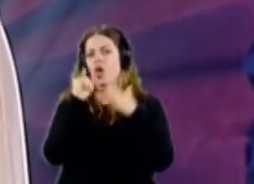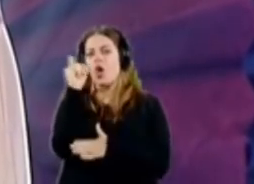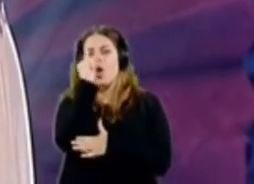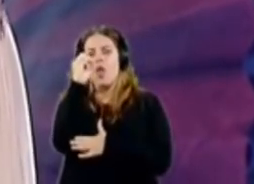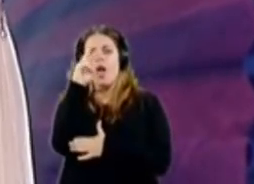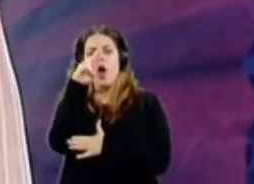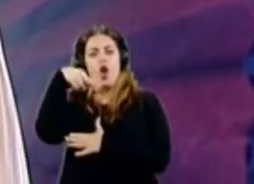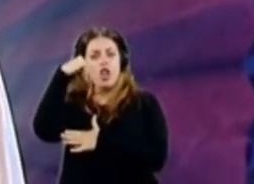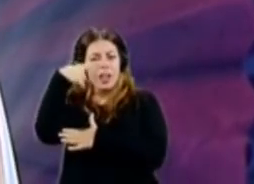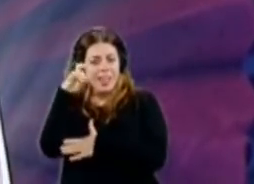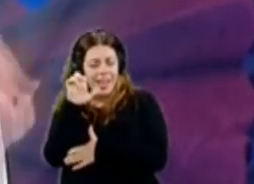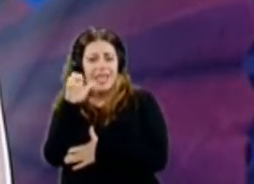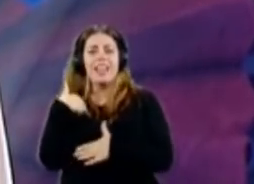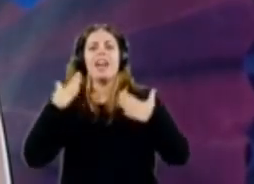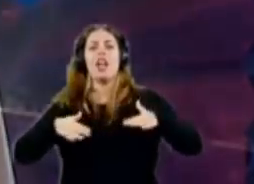Potterland.